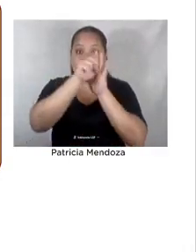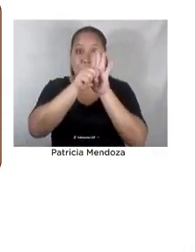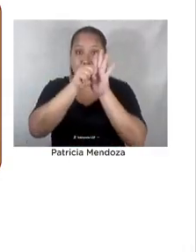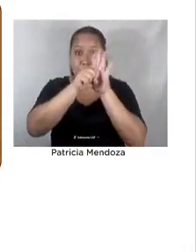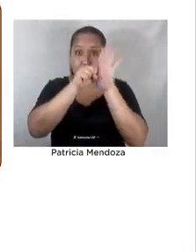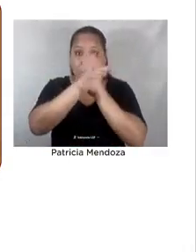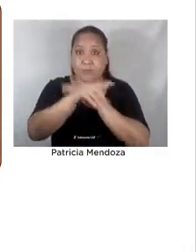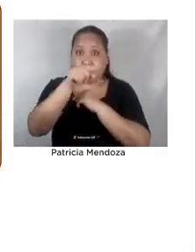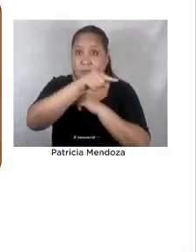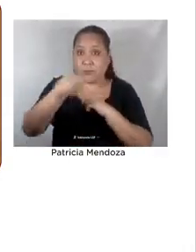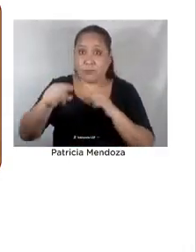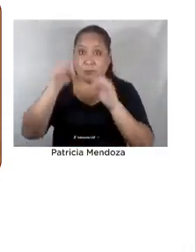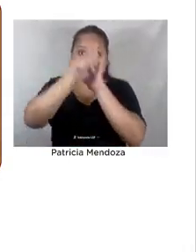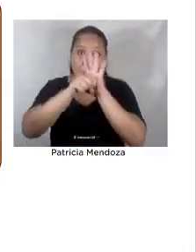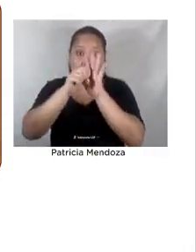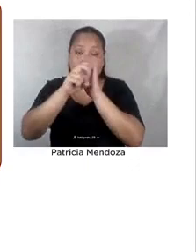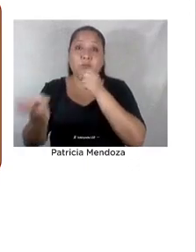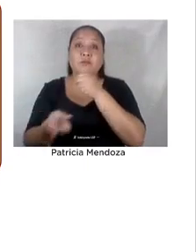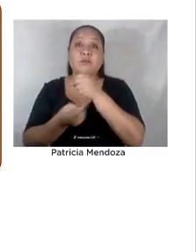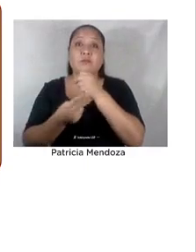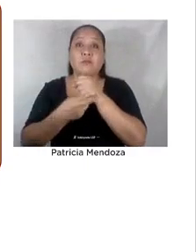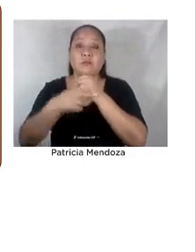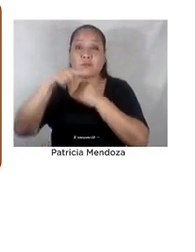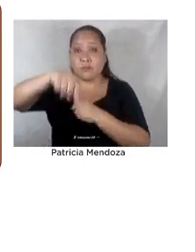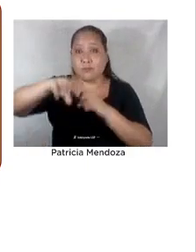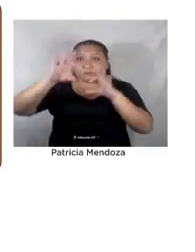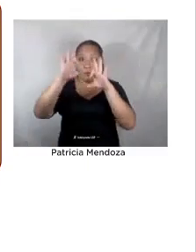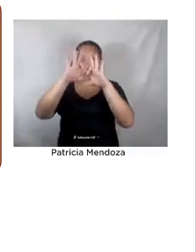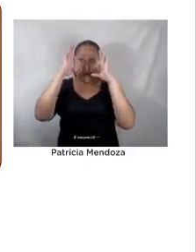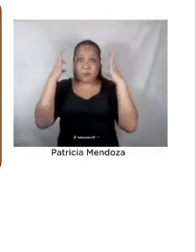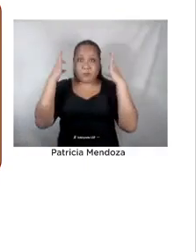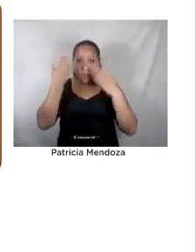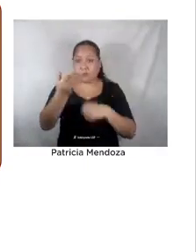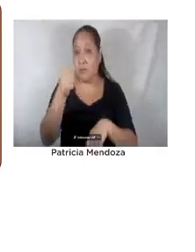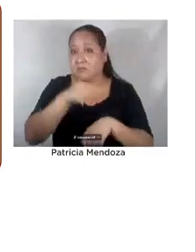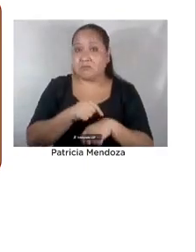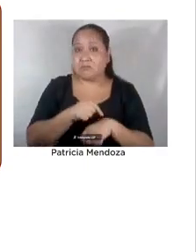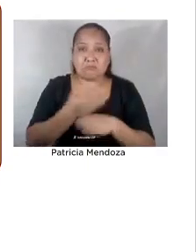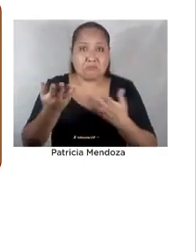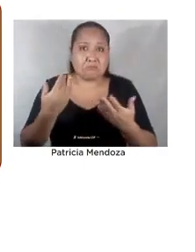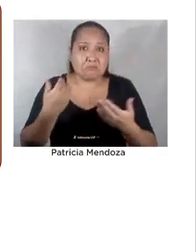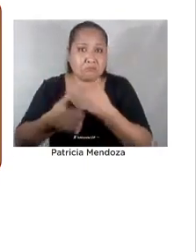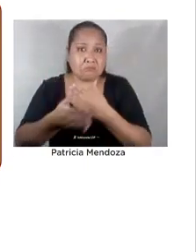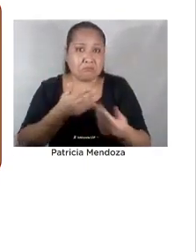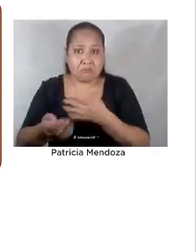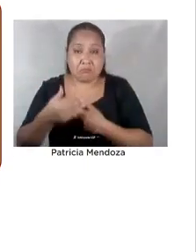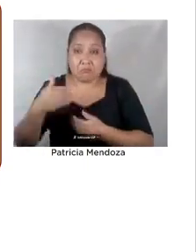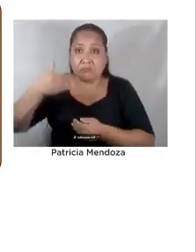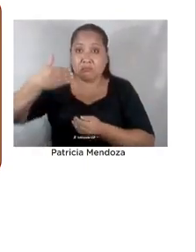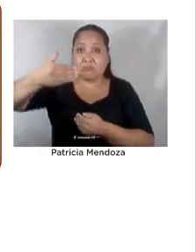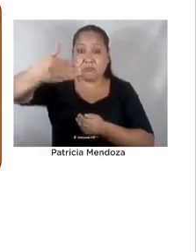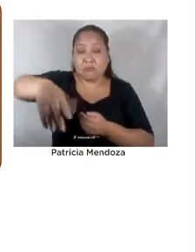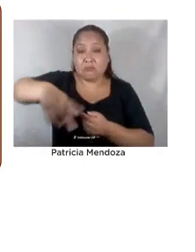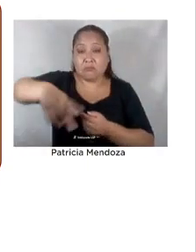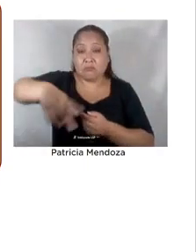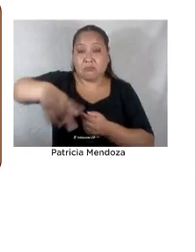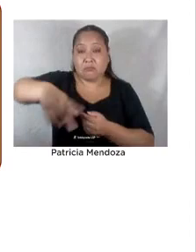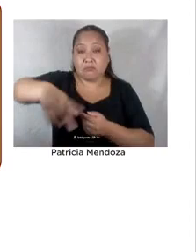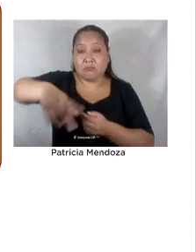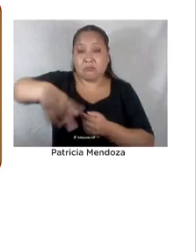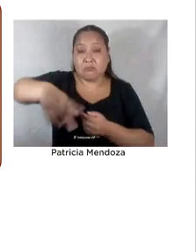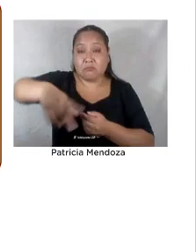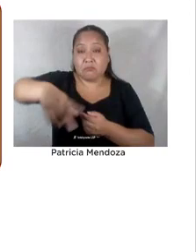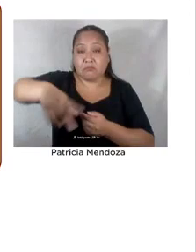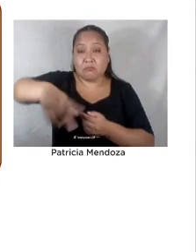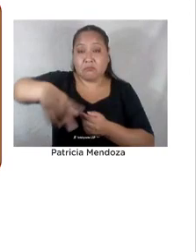la transmisión en vivo, queda guardada en este Facebook para los momentos que ustedes deseen volver a ver, y pueden también compartir el link con